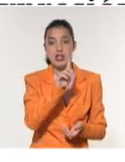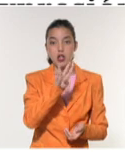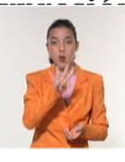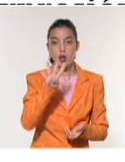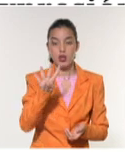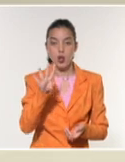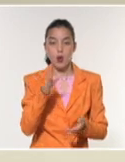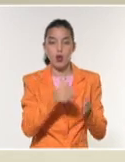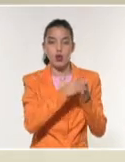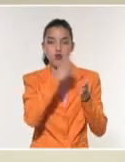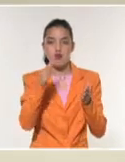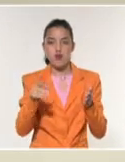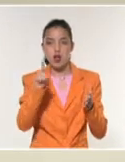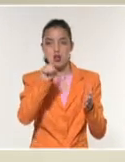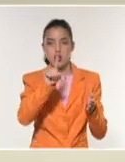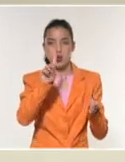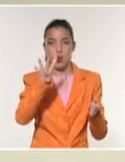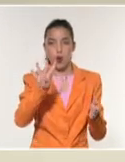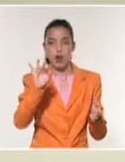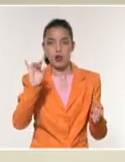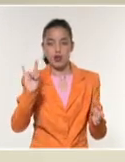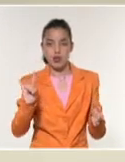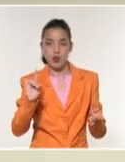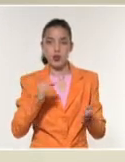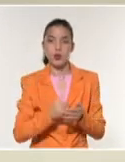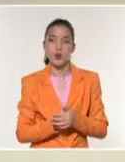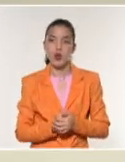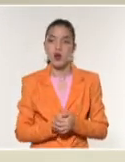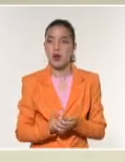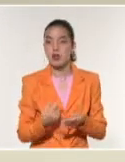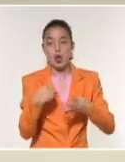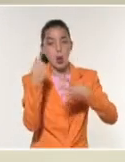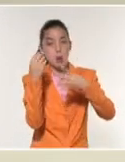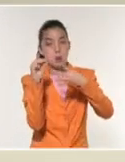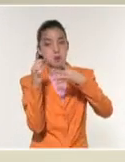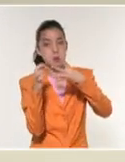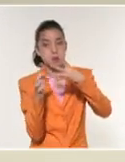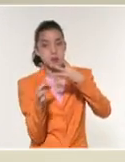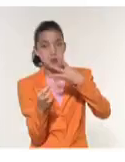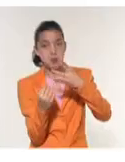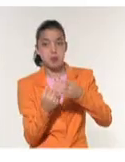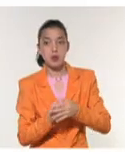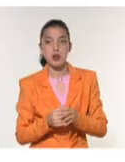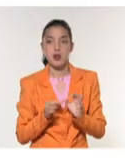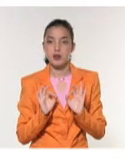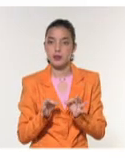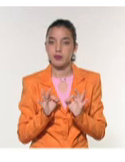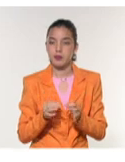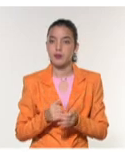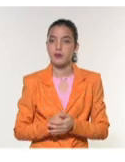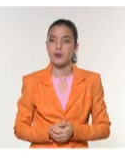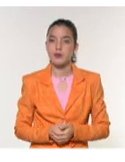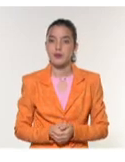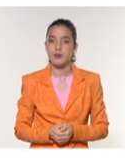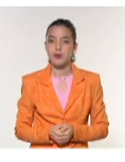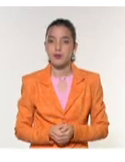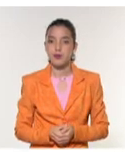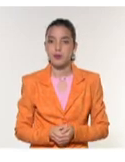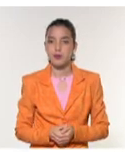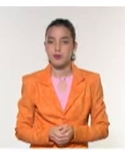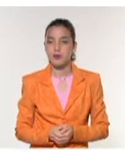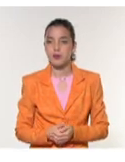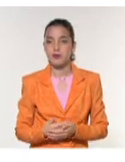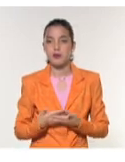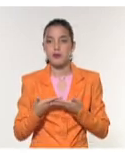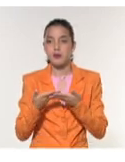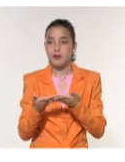149 un conjunto de cuáles son los requisitos para la concesión. Posteriormente, el periodo de prueba, como usted